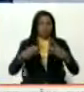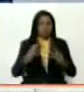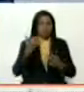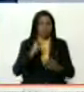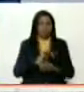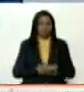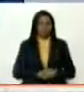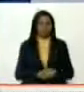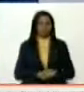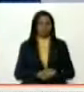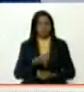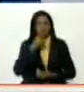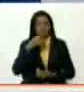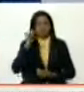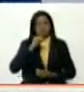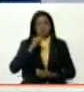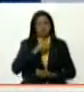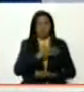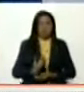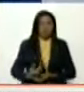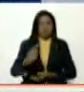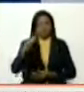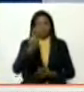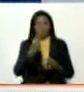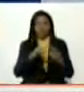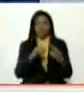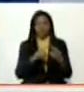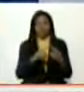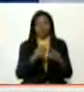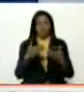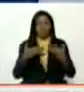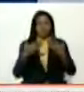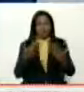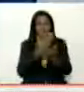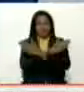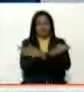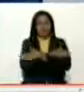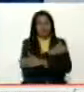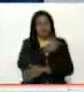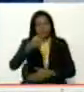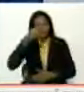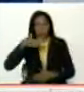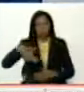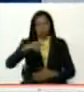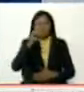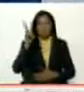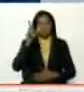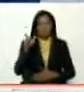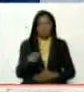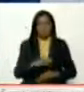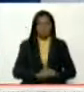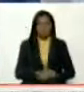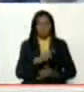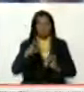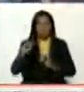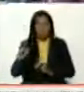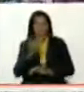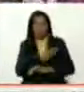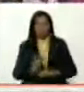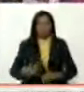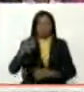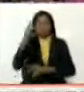Así es, presidente. Bueno, en primer lugar, permítame darle las felicitaciones a todo el pueblo venezolano y a usted, presidente, porque estamos llegando a este